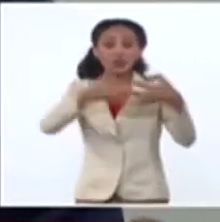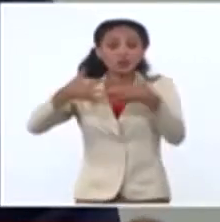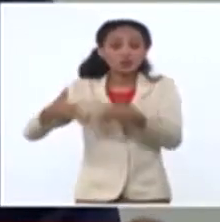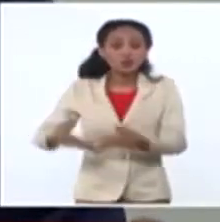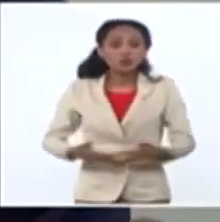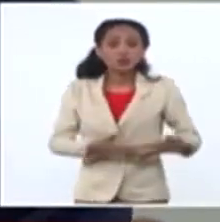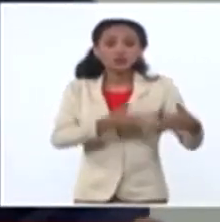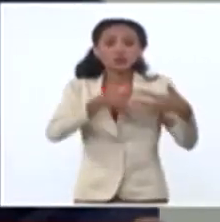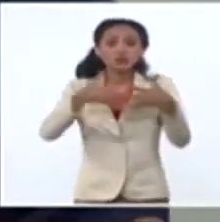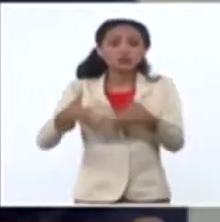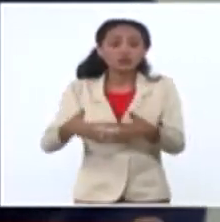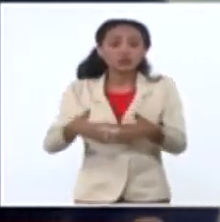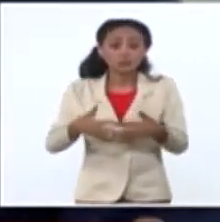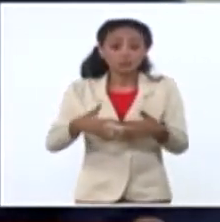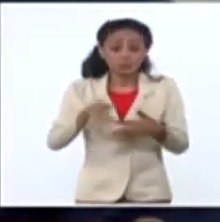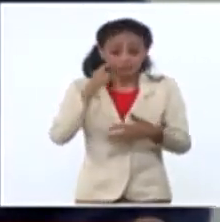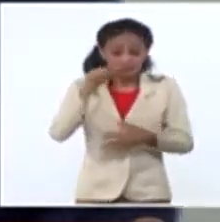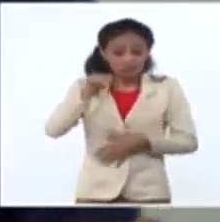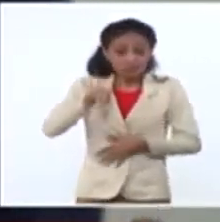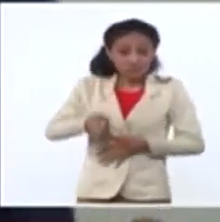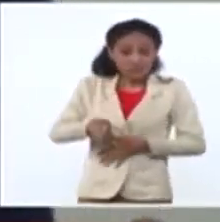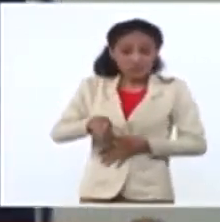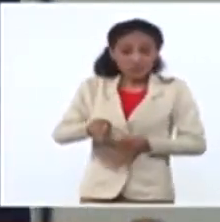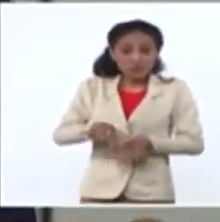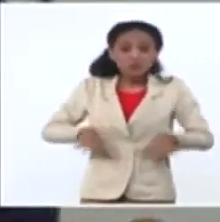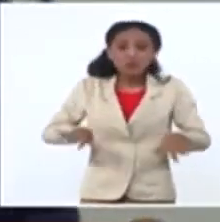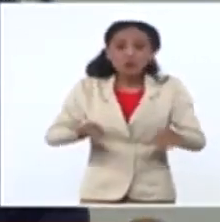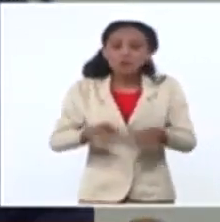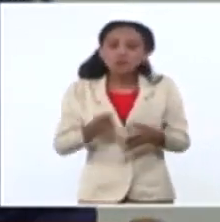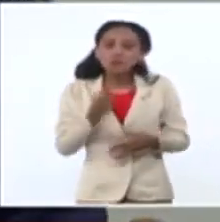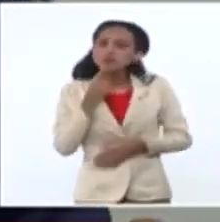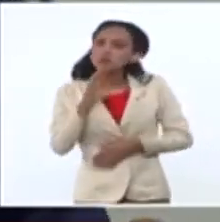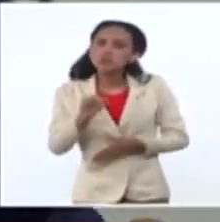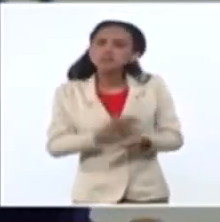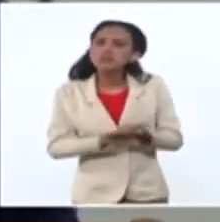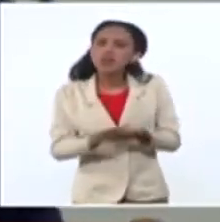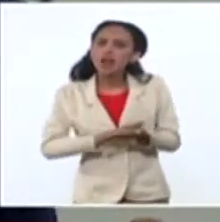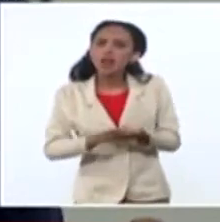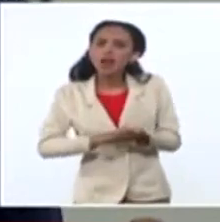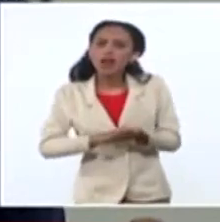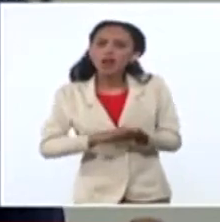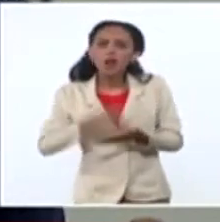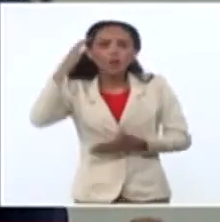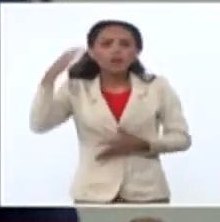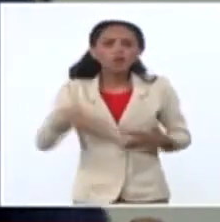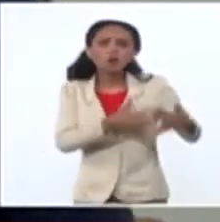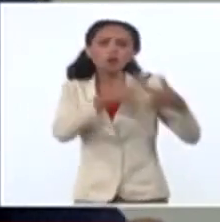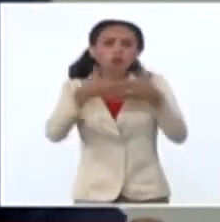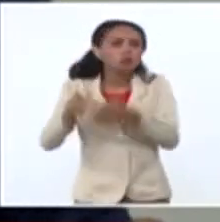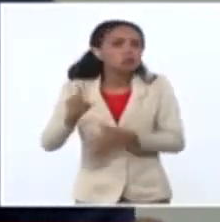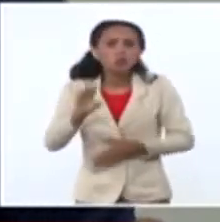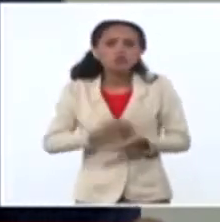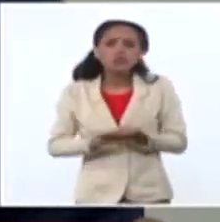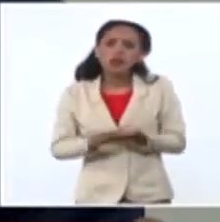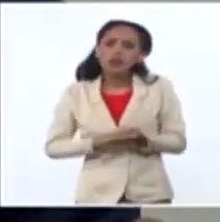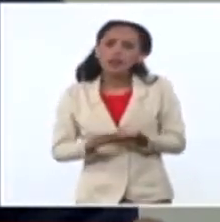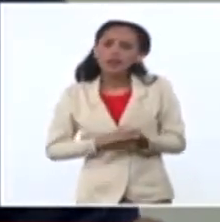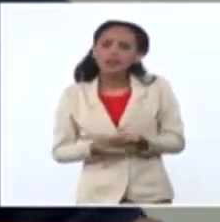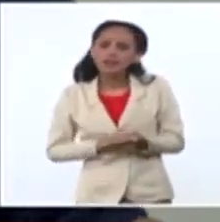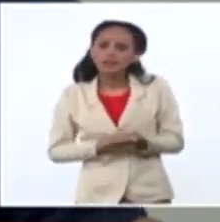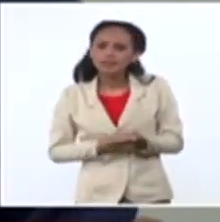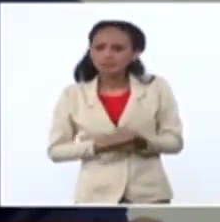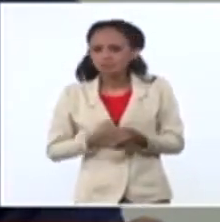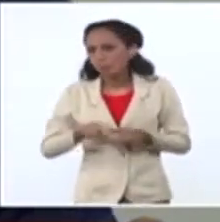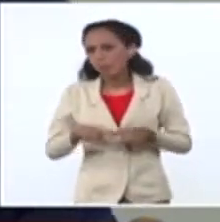del que el gobierno de los eeuu no ha dicho una palabra públicamente de condena ni ha dado garantías